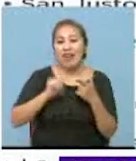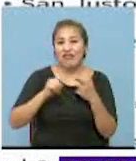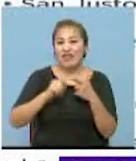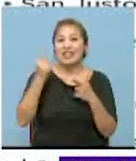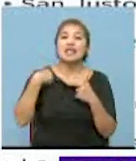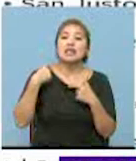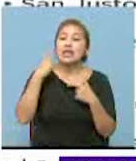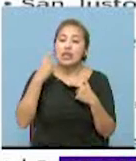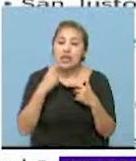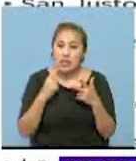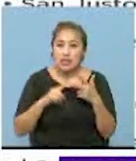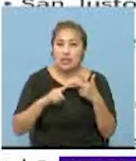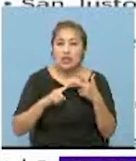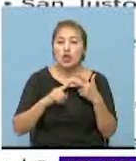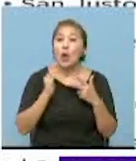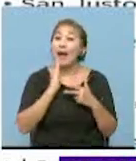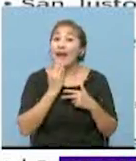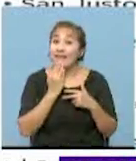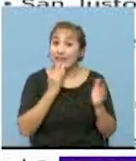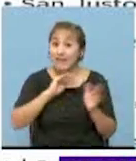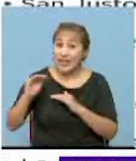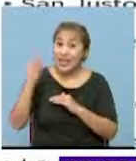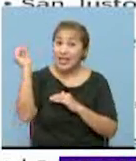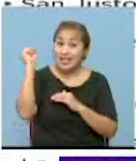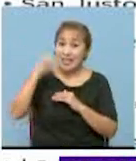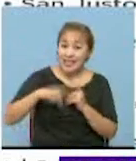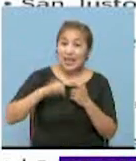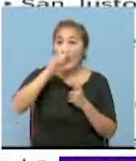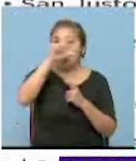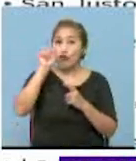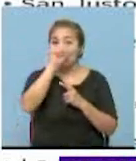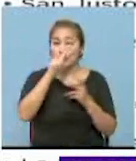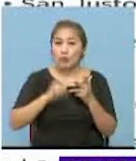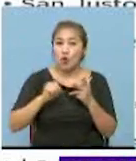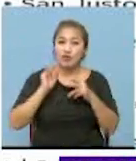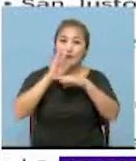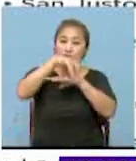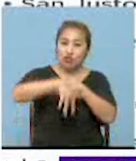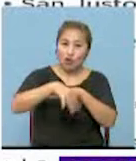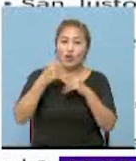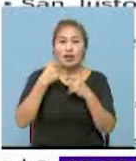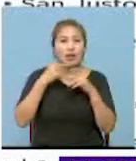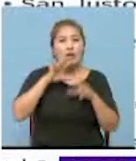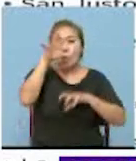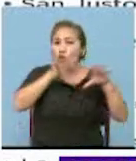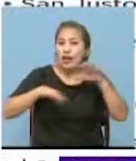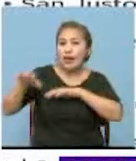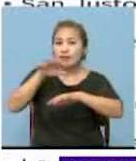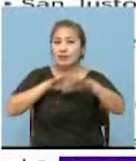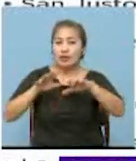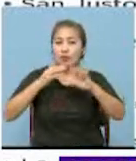Entre Ríos. En abril, Chaco, Corrientes, Formosa y Misiones. Esa es la distribución que